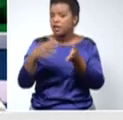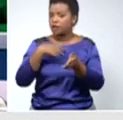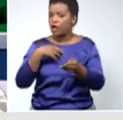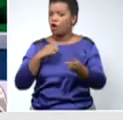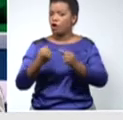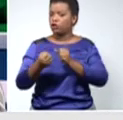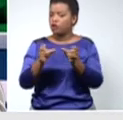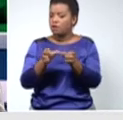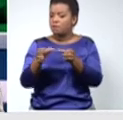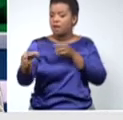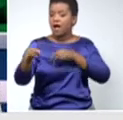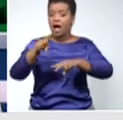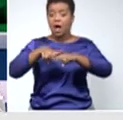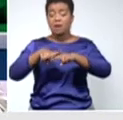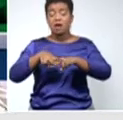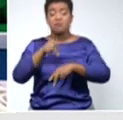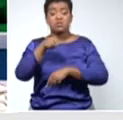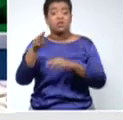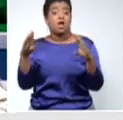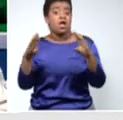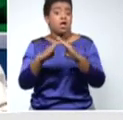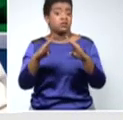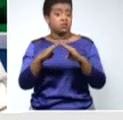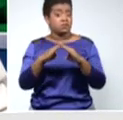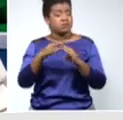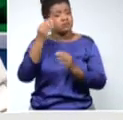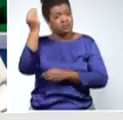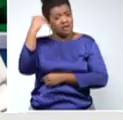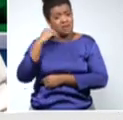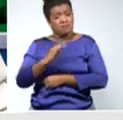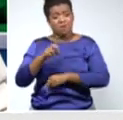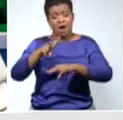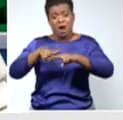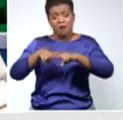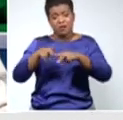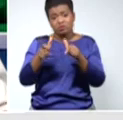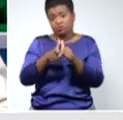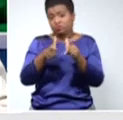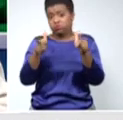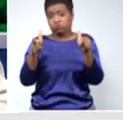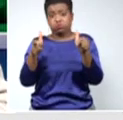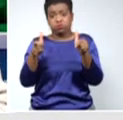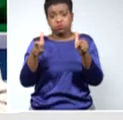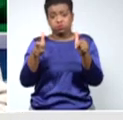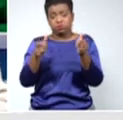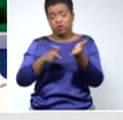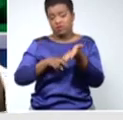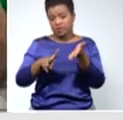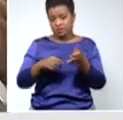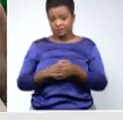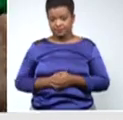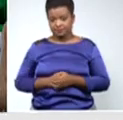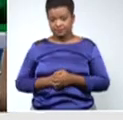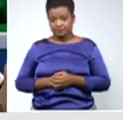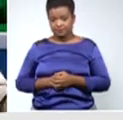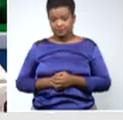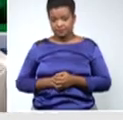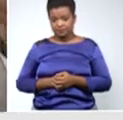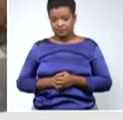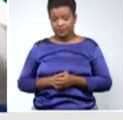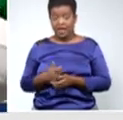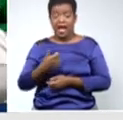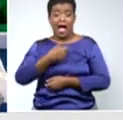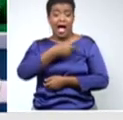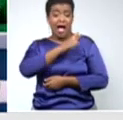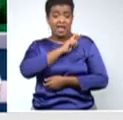en sus domicilios, con lo que sabemos que nos pasa en este sentido. Y que es el nasalferón lo que se está aplicando, porque ayer Lázaro me